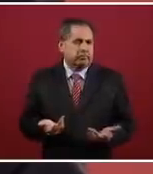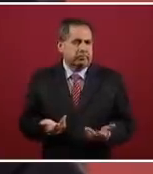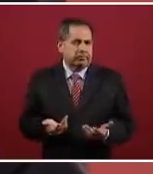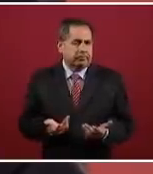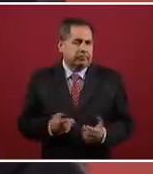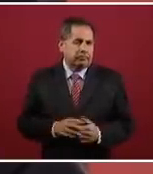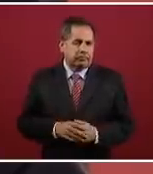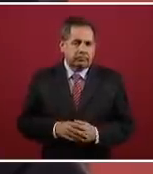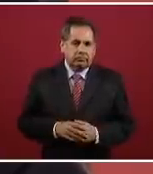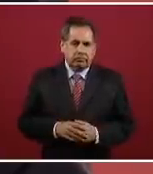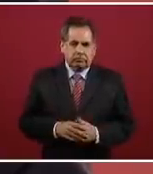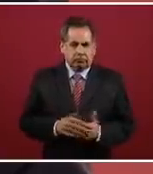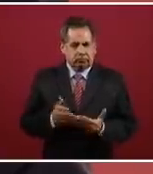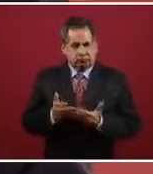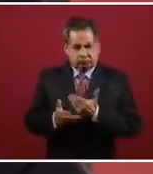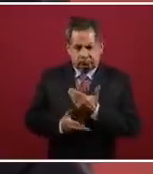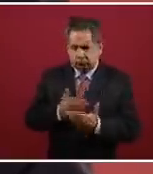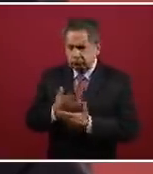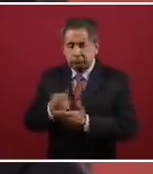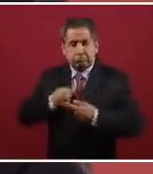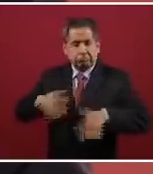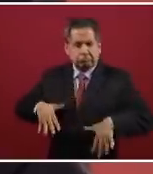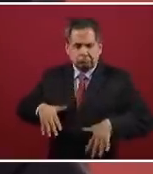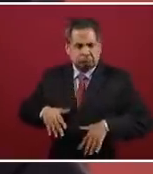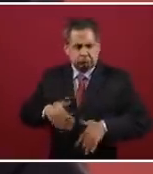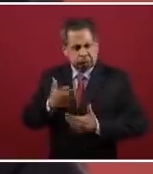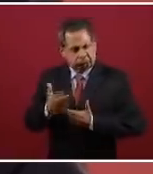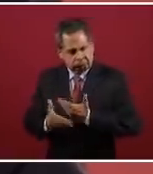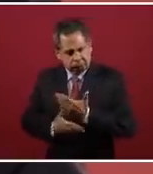Lo cortés no quita lo valiente.